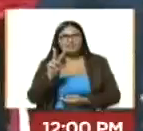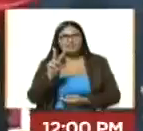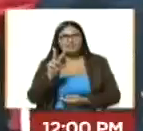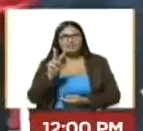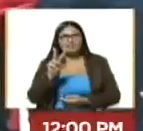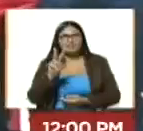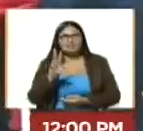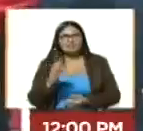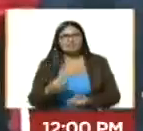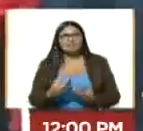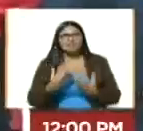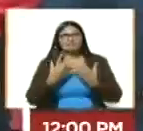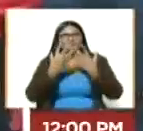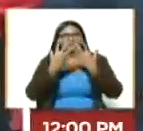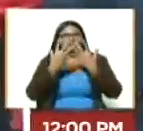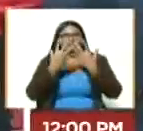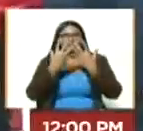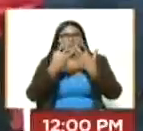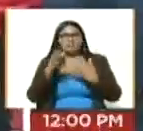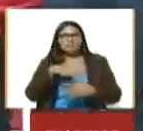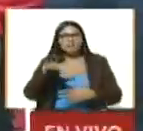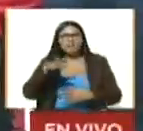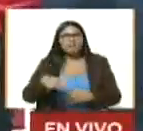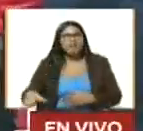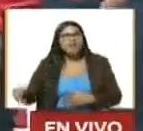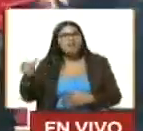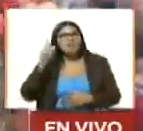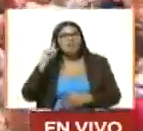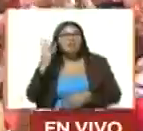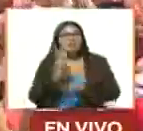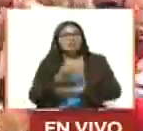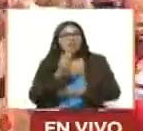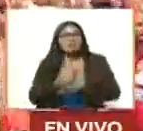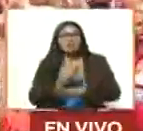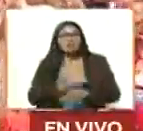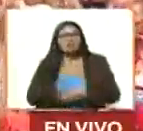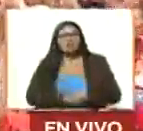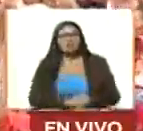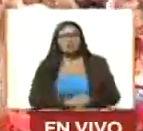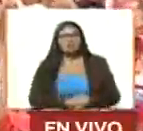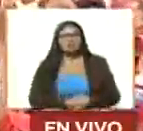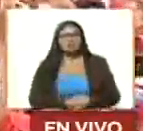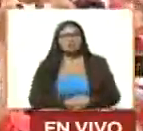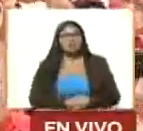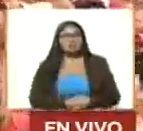Inhale. ¿Dónde están las mujeres de Monagas?